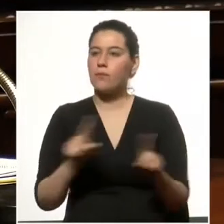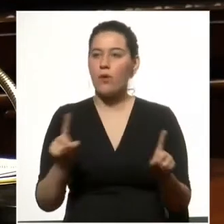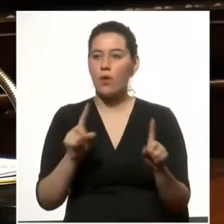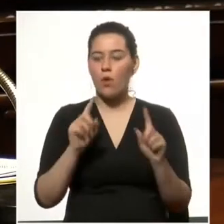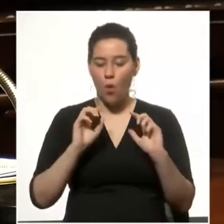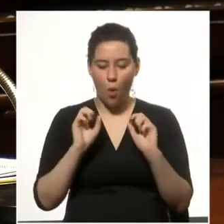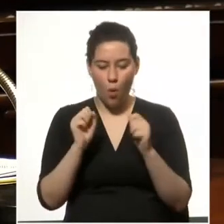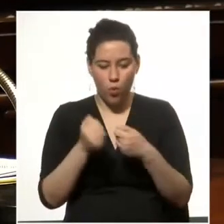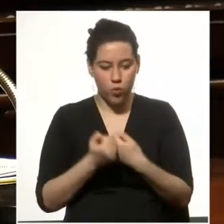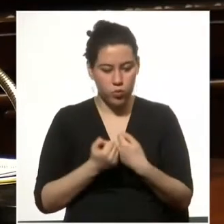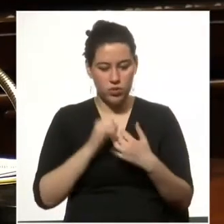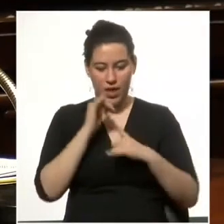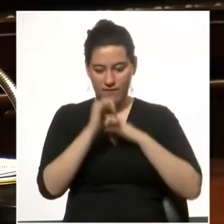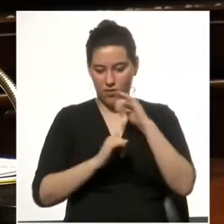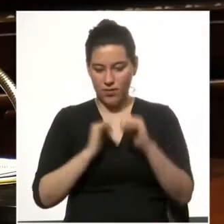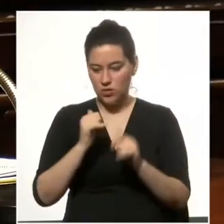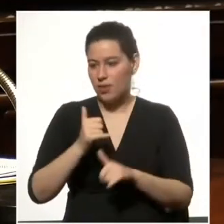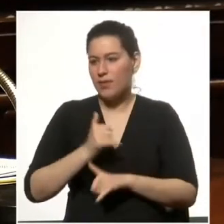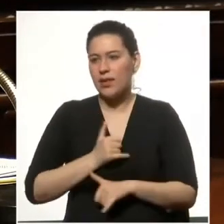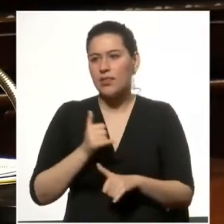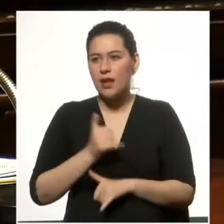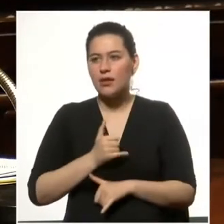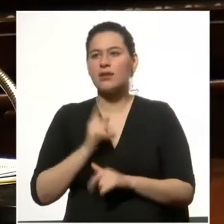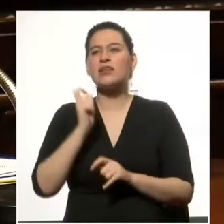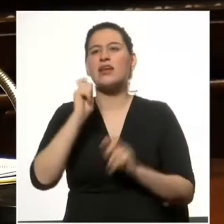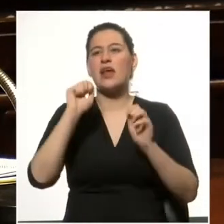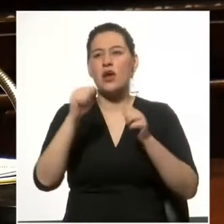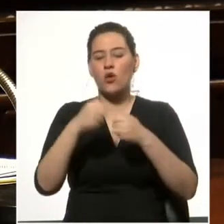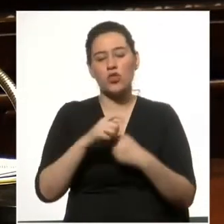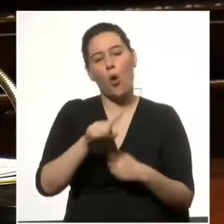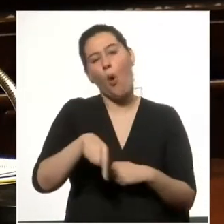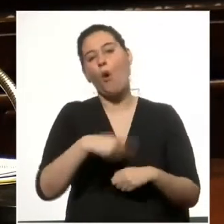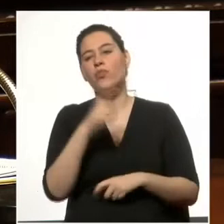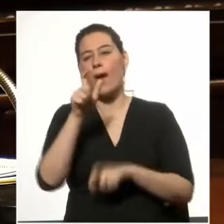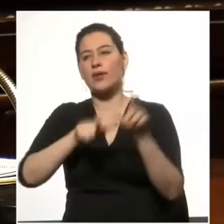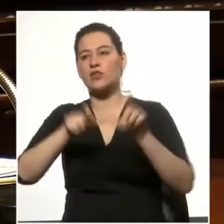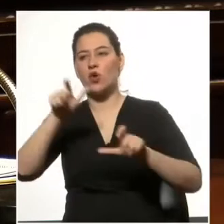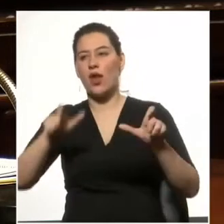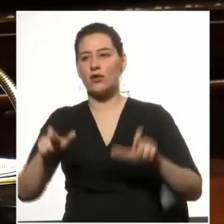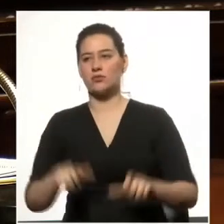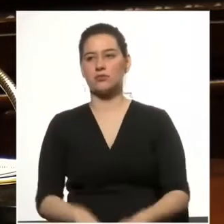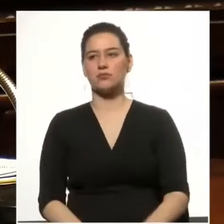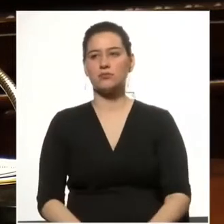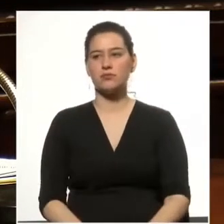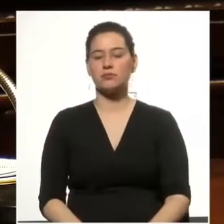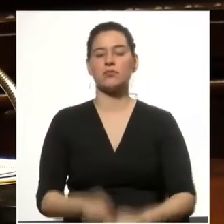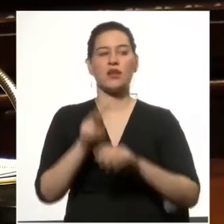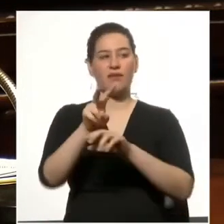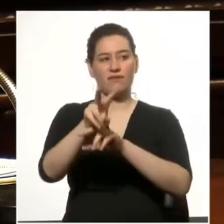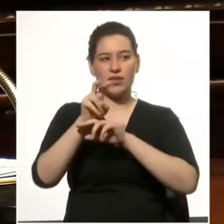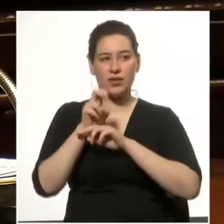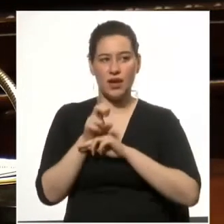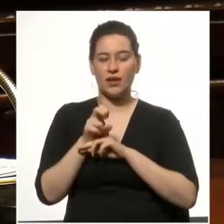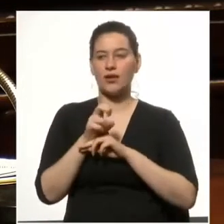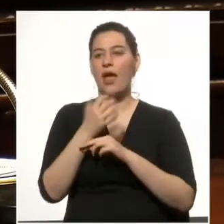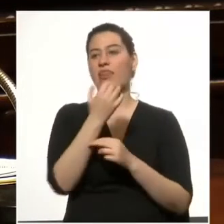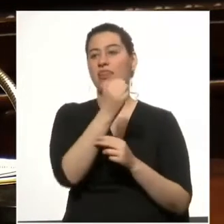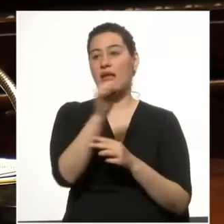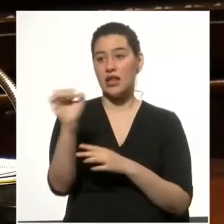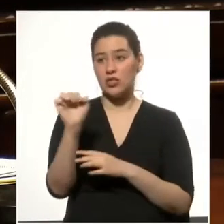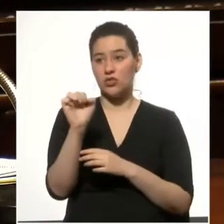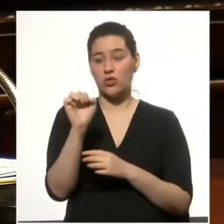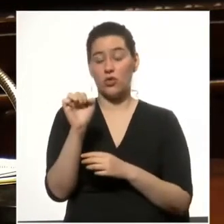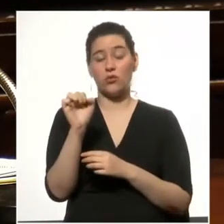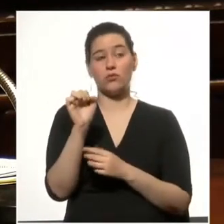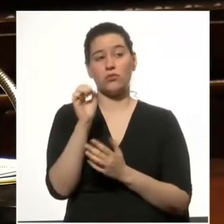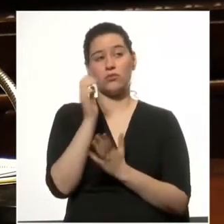ocultó información por parte de los militares. Los que la escondieron fueron otros. La Fiscalía de Delitos de Lesa Humanidad